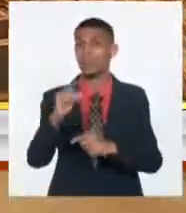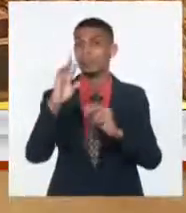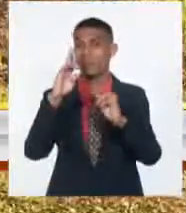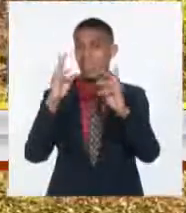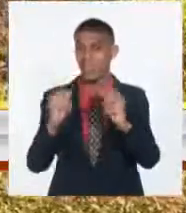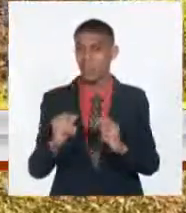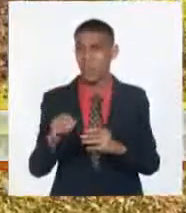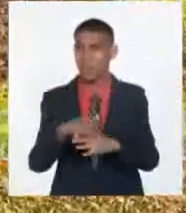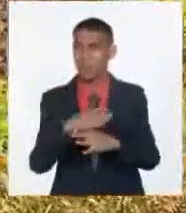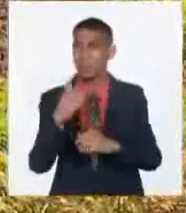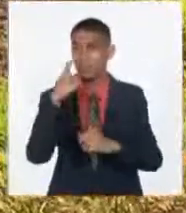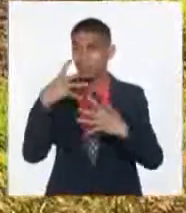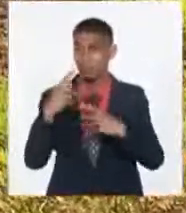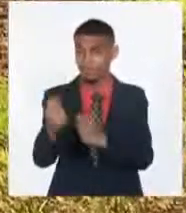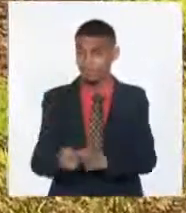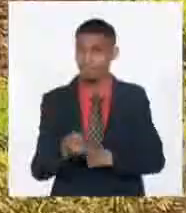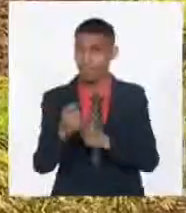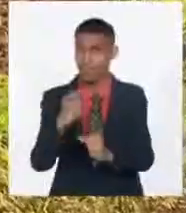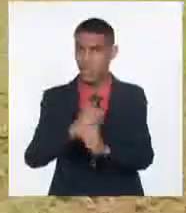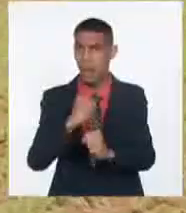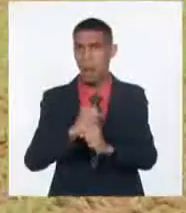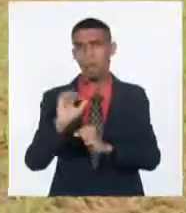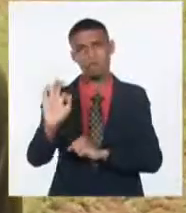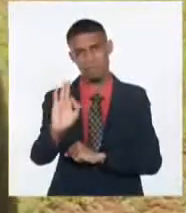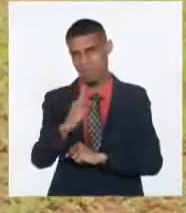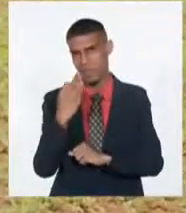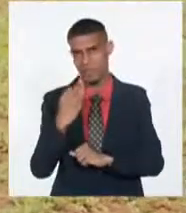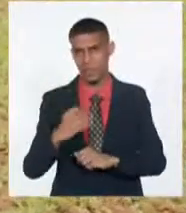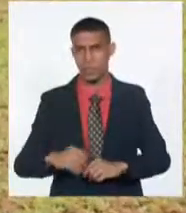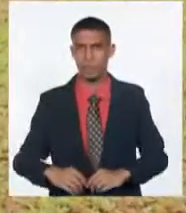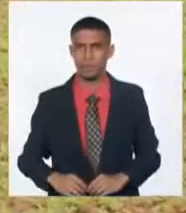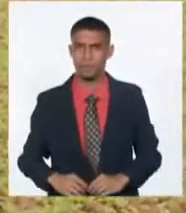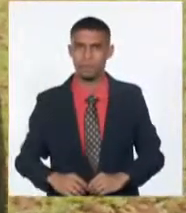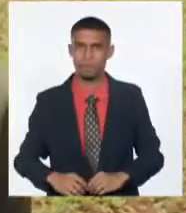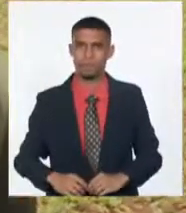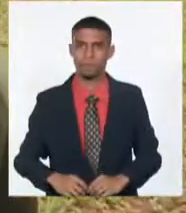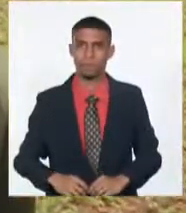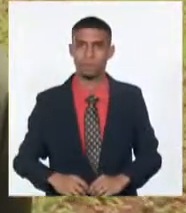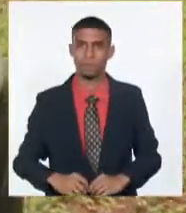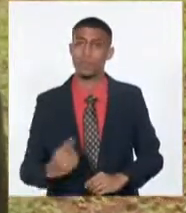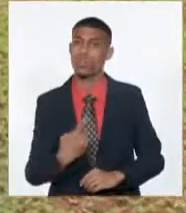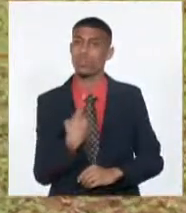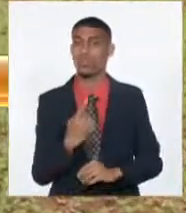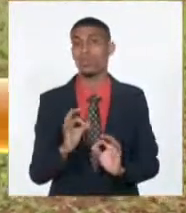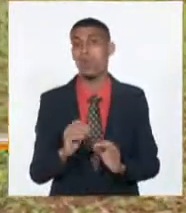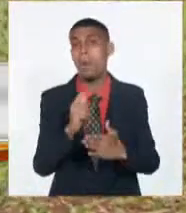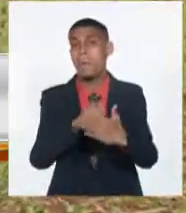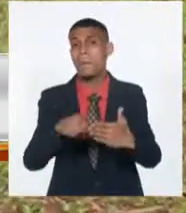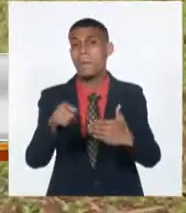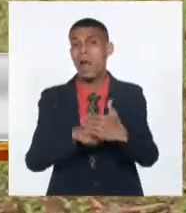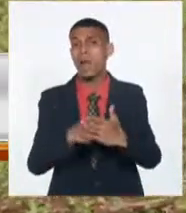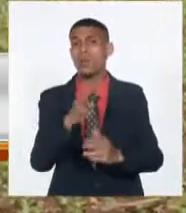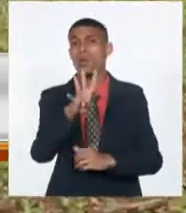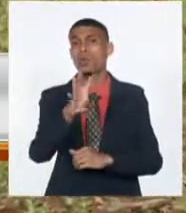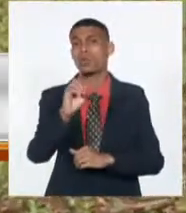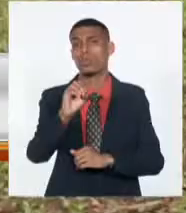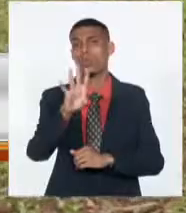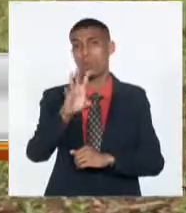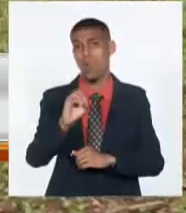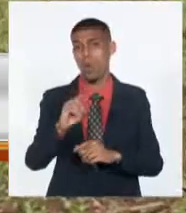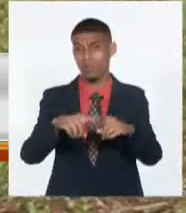en el sector agropecuario de la provincia de Matanzas. Tenemos un plan de 450 hectáreas en el